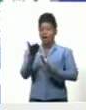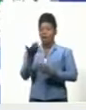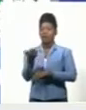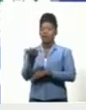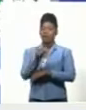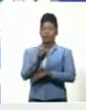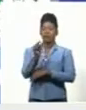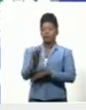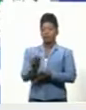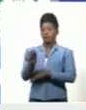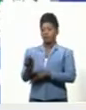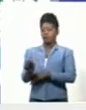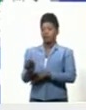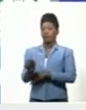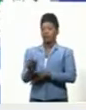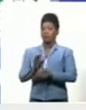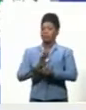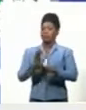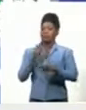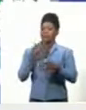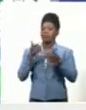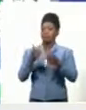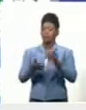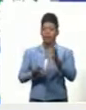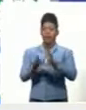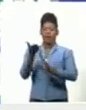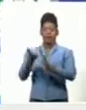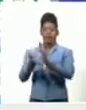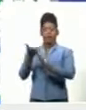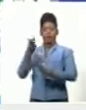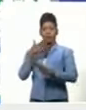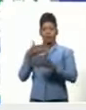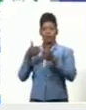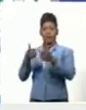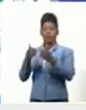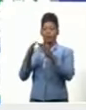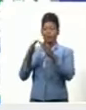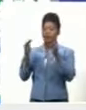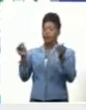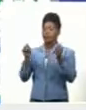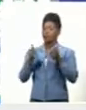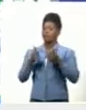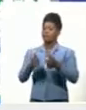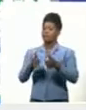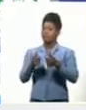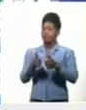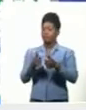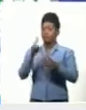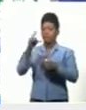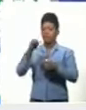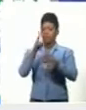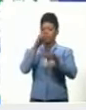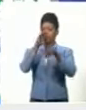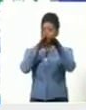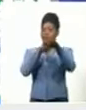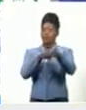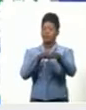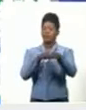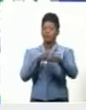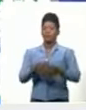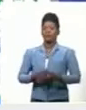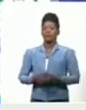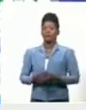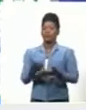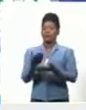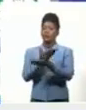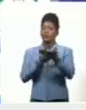personas. Otro día más con más altas que pacientes confirmados, una tendencia favorable que por supuesto siempre se agradece. Entre las ideas compartidas